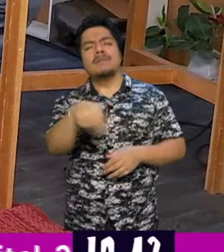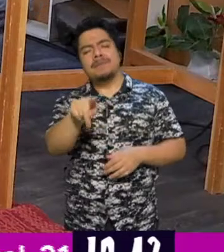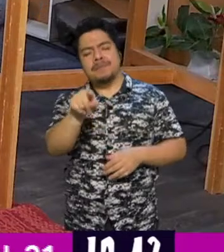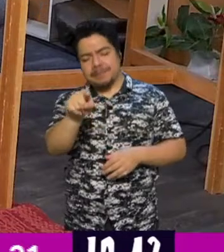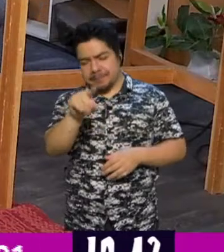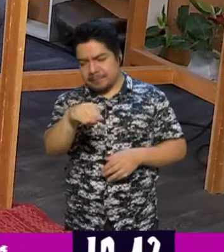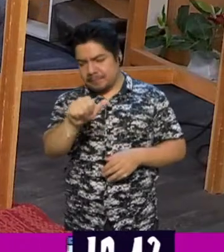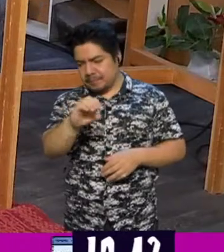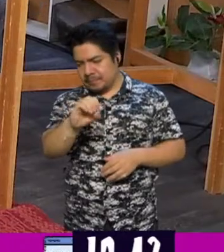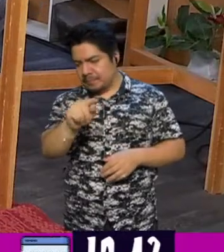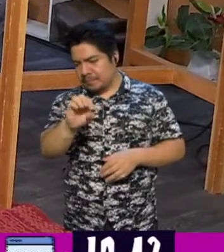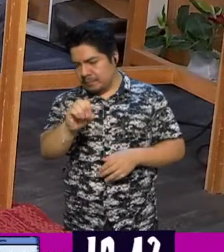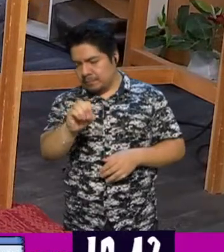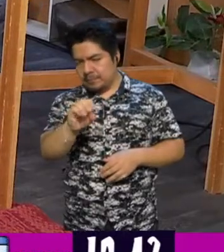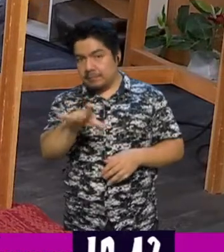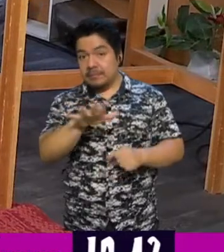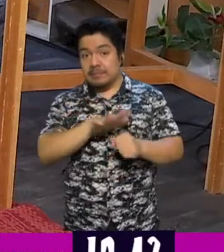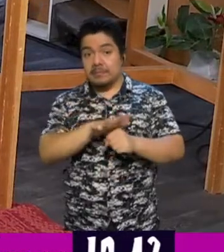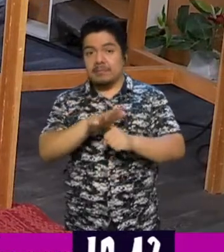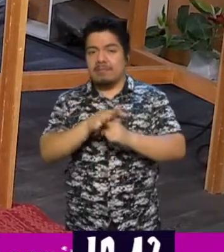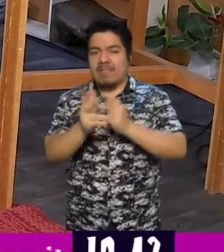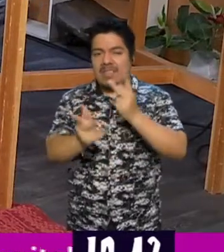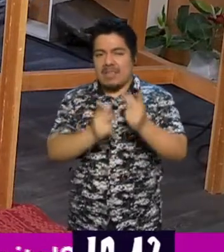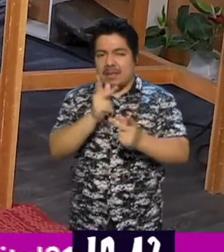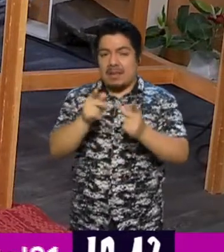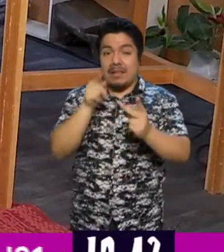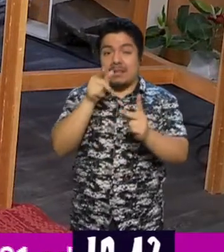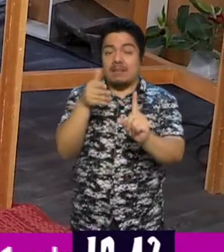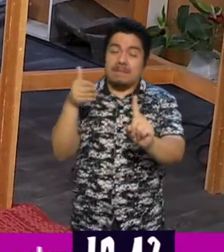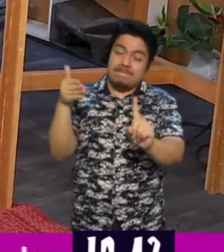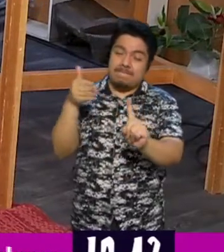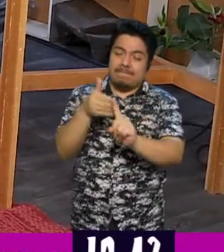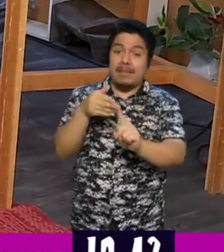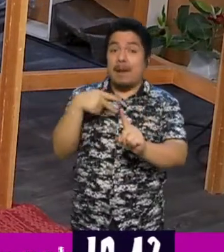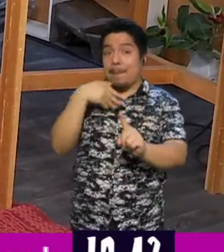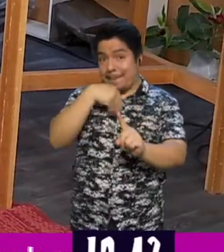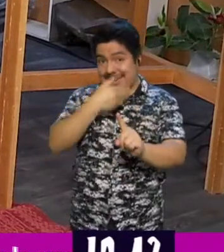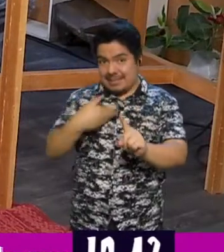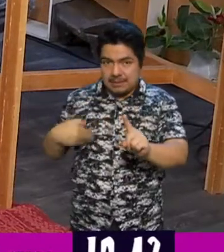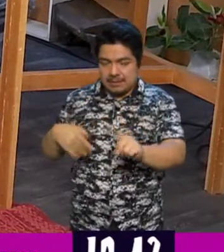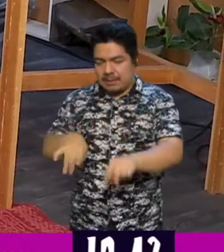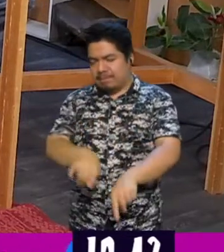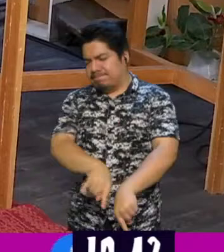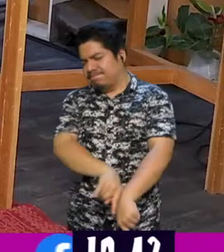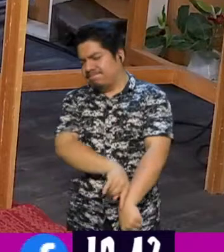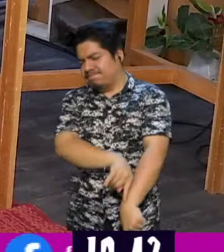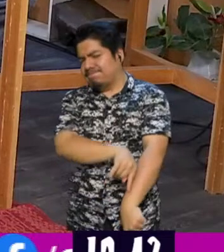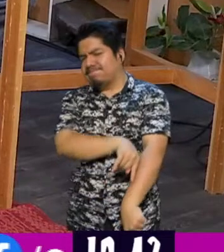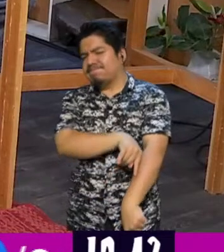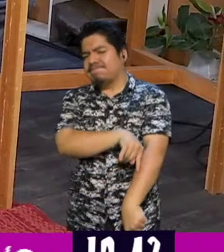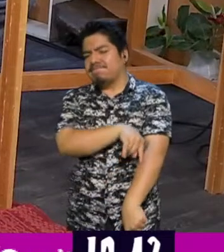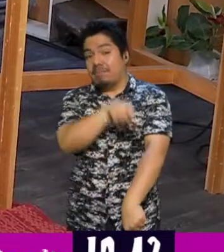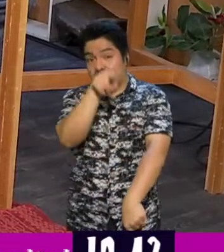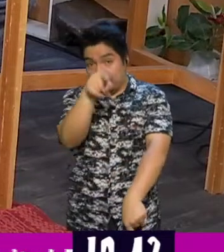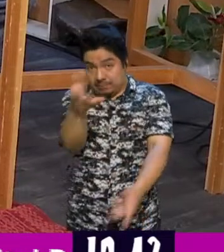tú decirnos que es la pregunta en la que más se ha extendido el presidente de las que tú le has